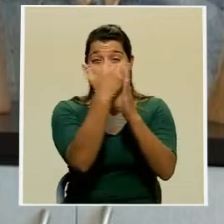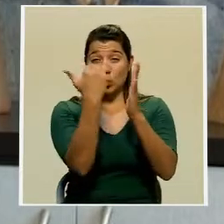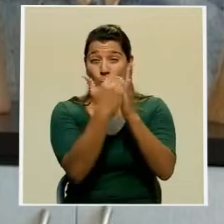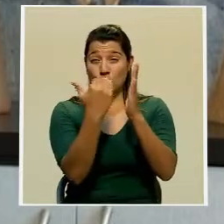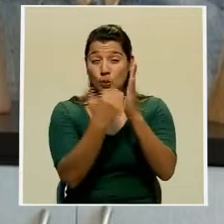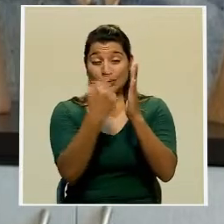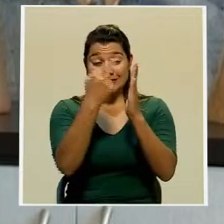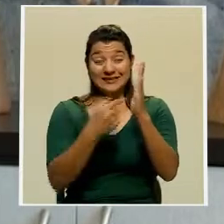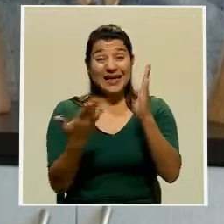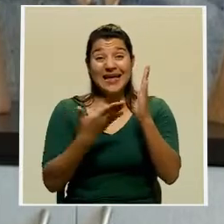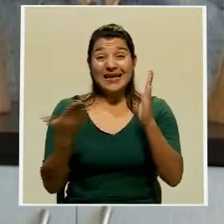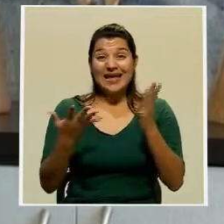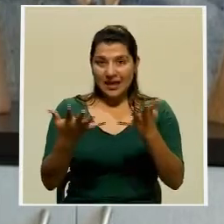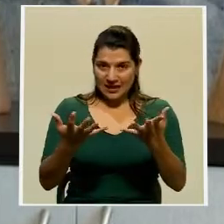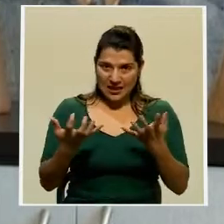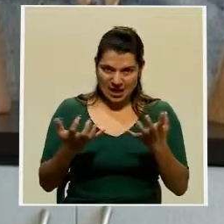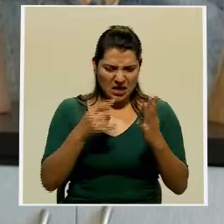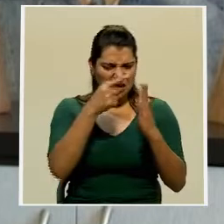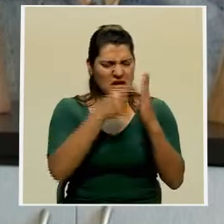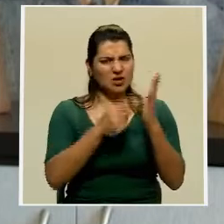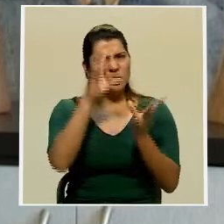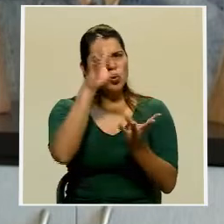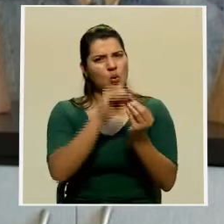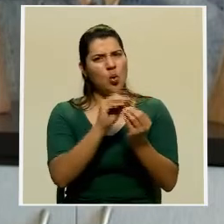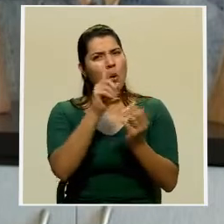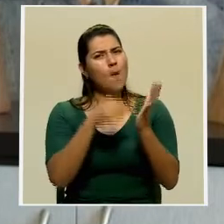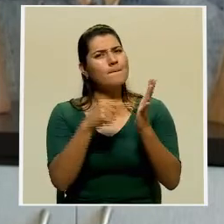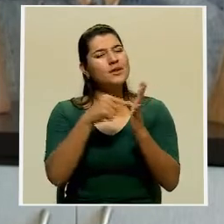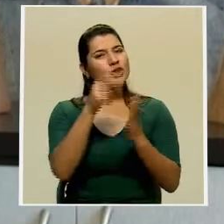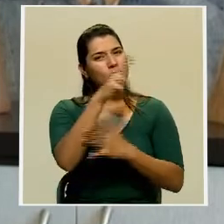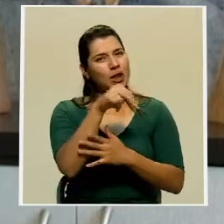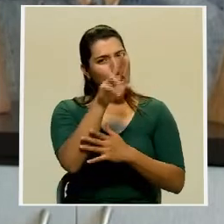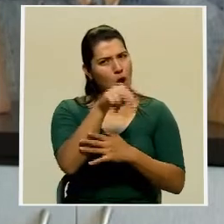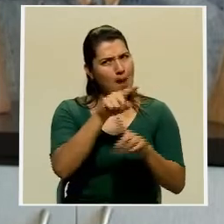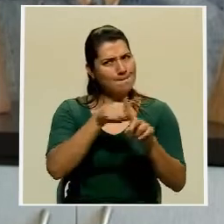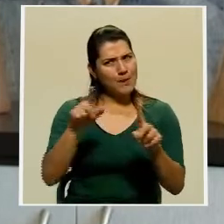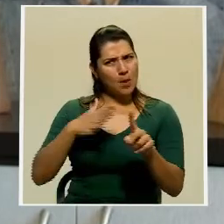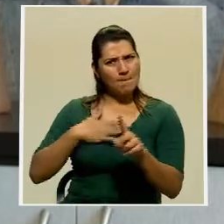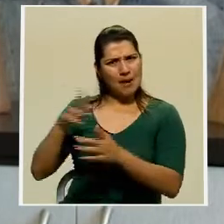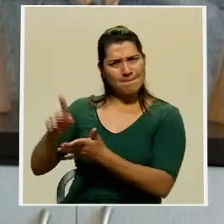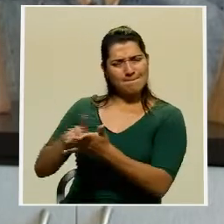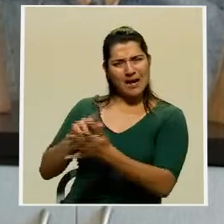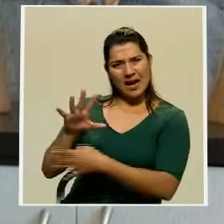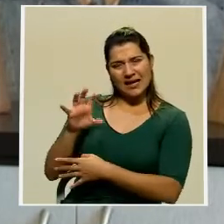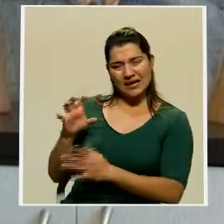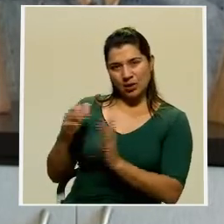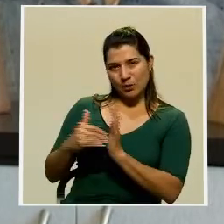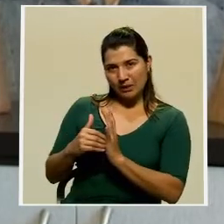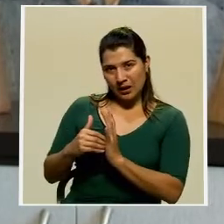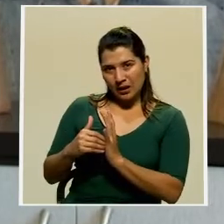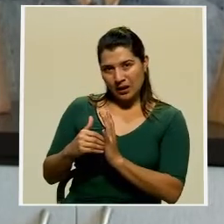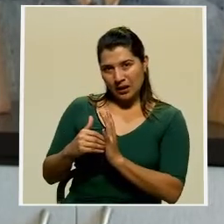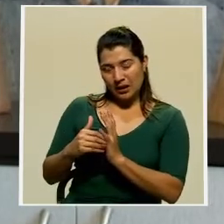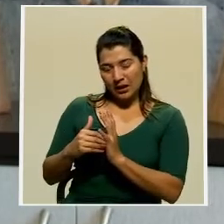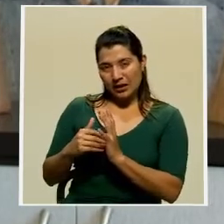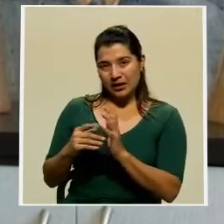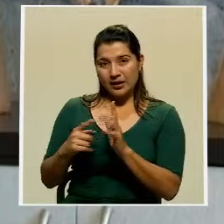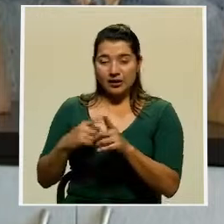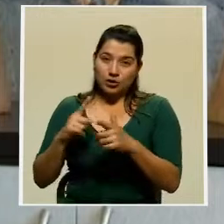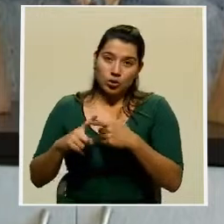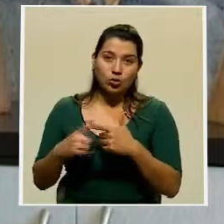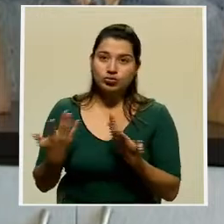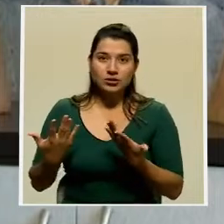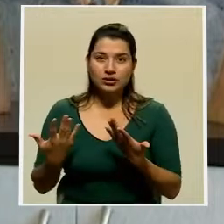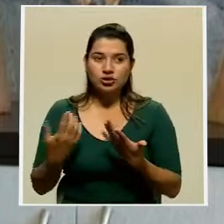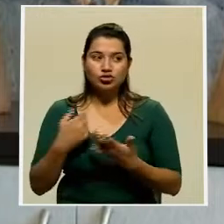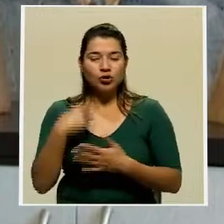quiere y resulta que eso suma 1 millón de colones y mi salario son 500.000, el cerebro, por muy tramposo que sea, se va a dar